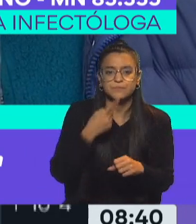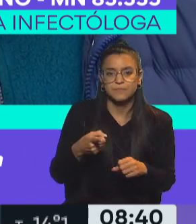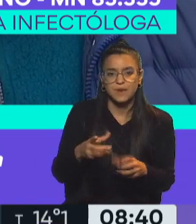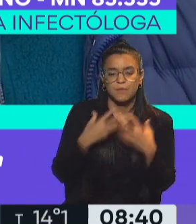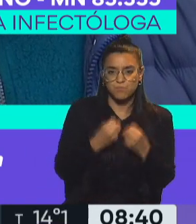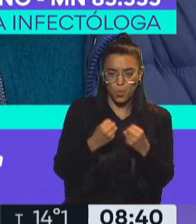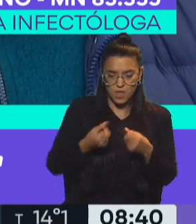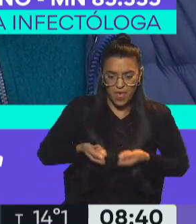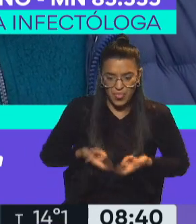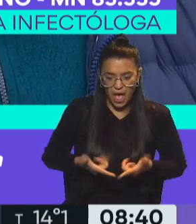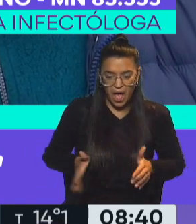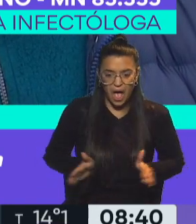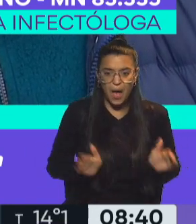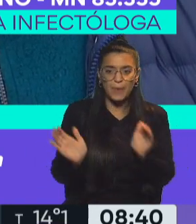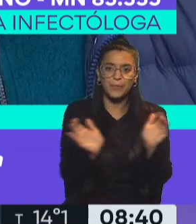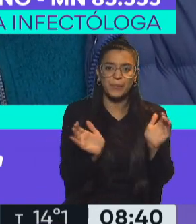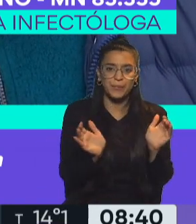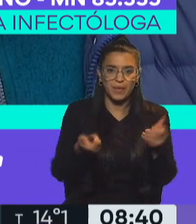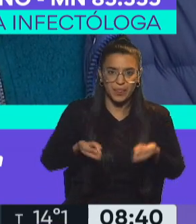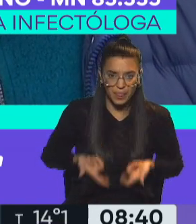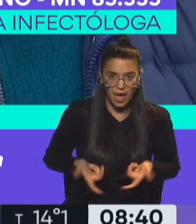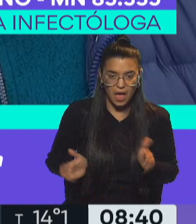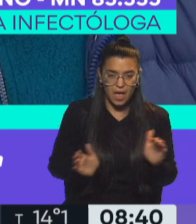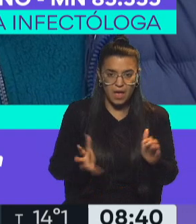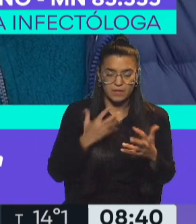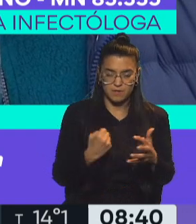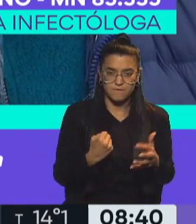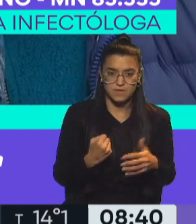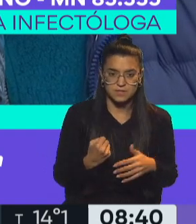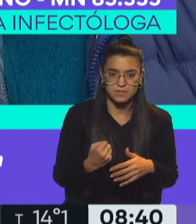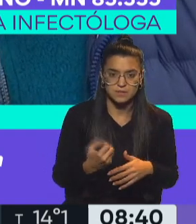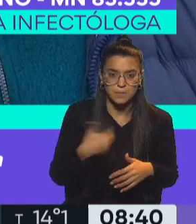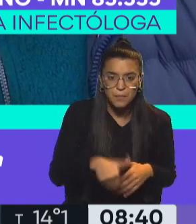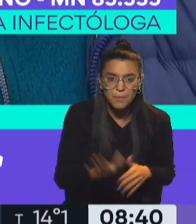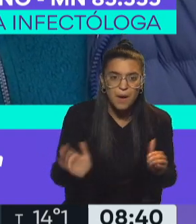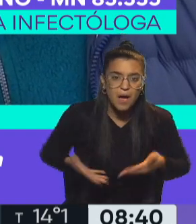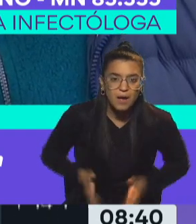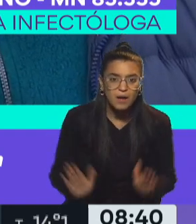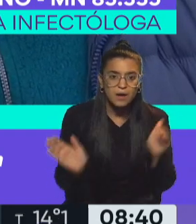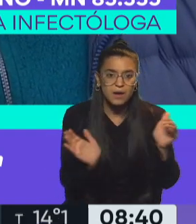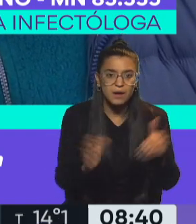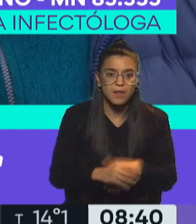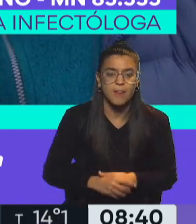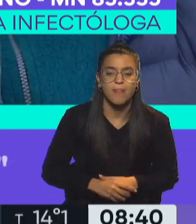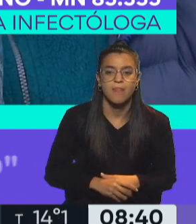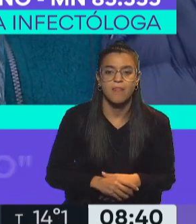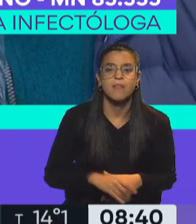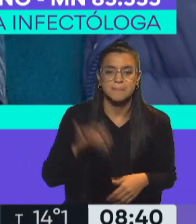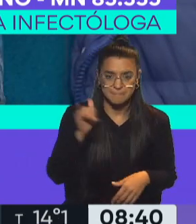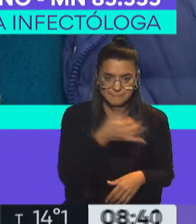esa inmunidad justamente al feto? ¿Le transmiten esa inmunidad al niño que está por nacer o a la niña que está por nacer?